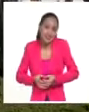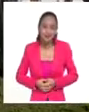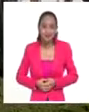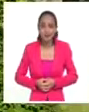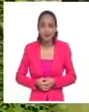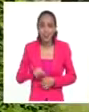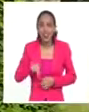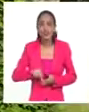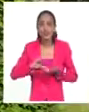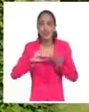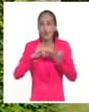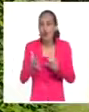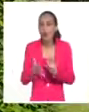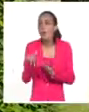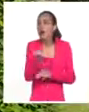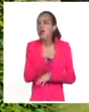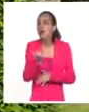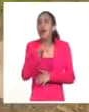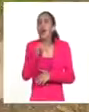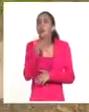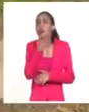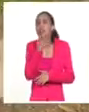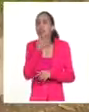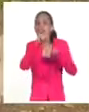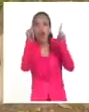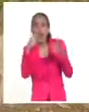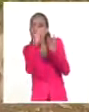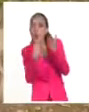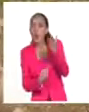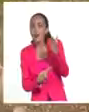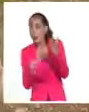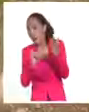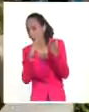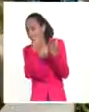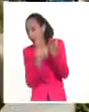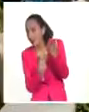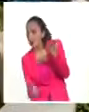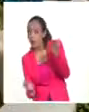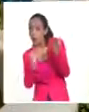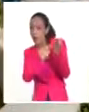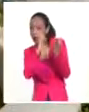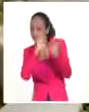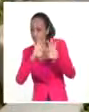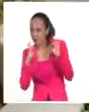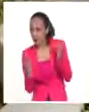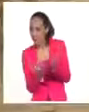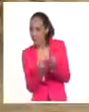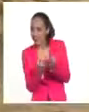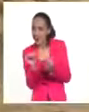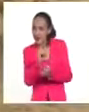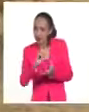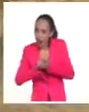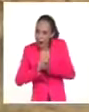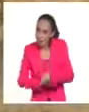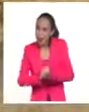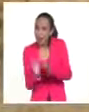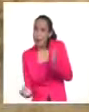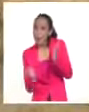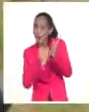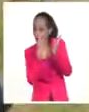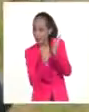forma de pintar un cuadro donde incluyas la familia, donde incluyas incluso los amigos, donde